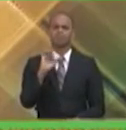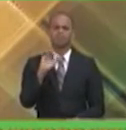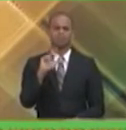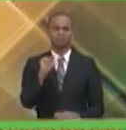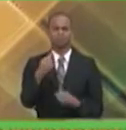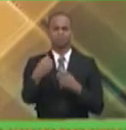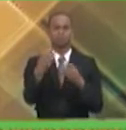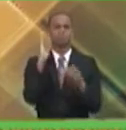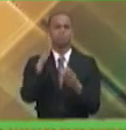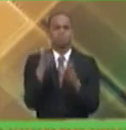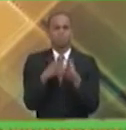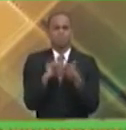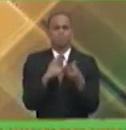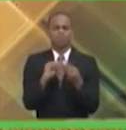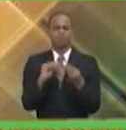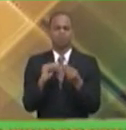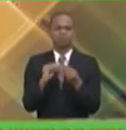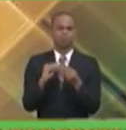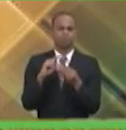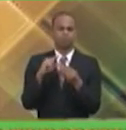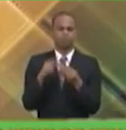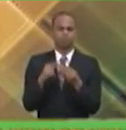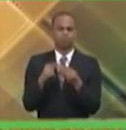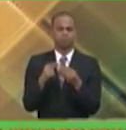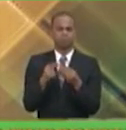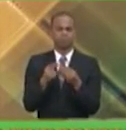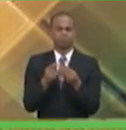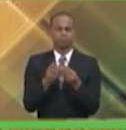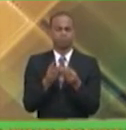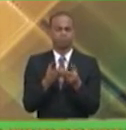tanto, nos introduce